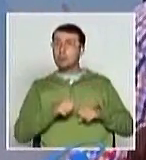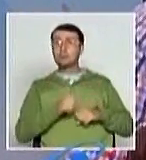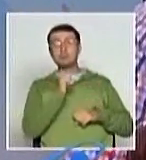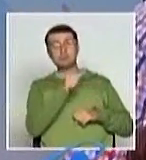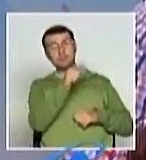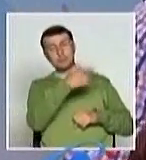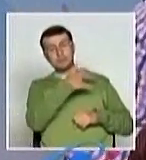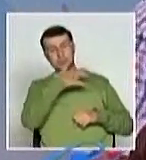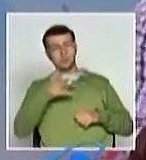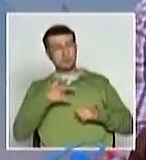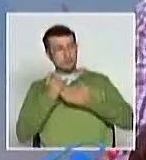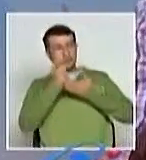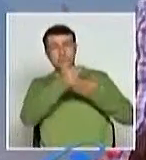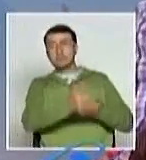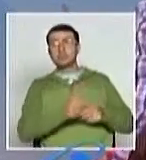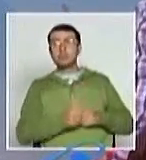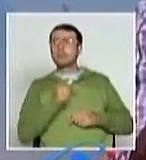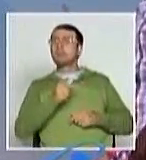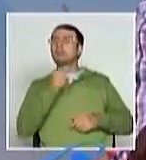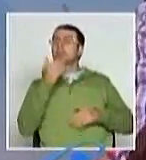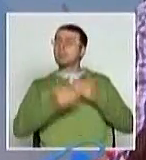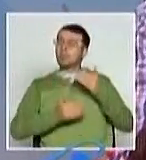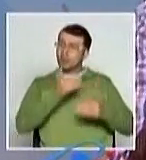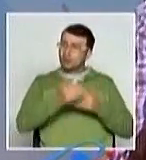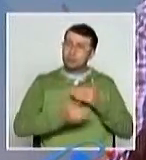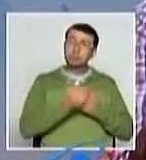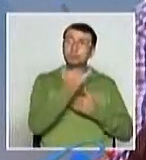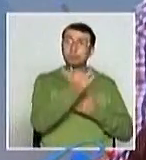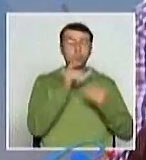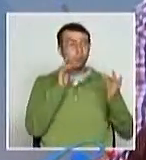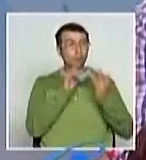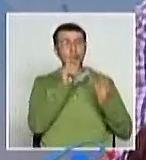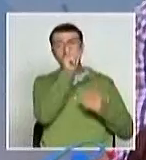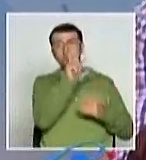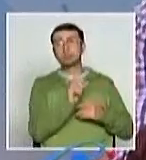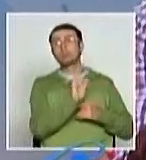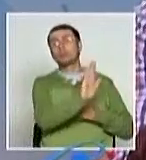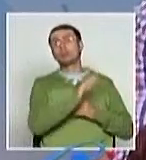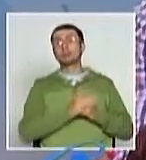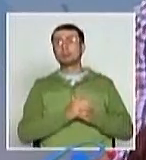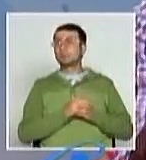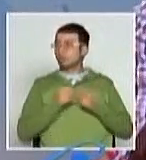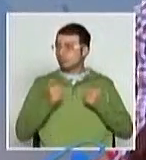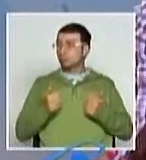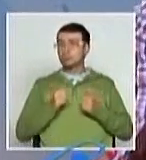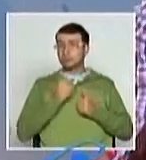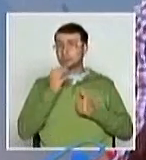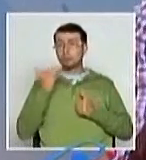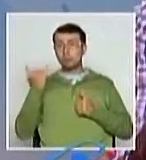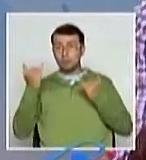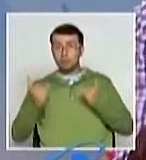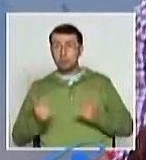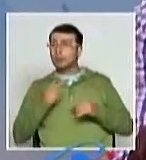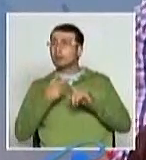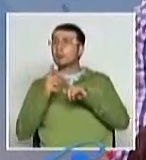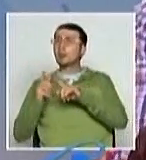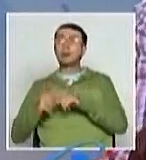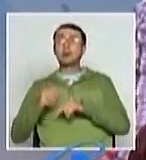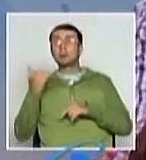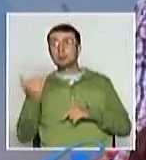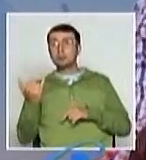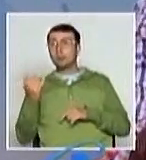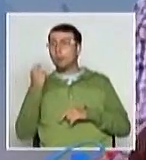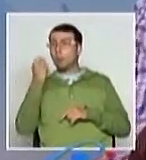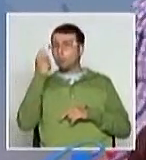paciente para hacer un proceso de tratamiento y y es bueno que ahorita después de estos casos clínicos ustedes